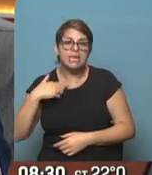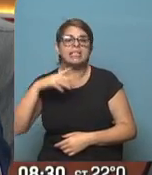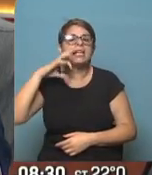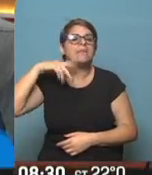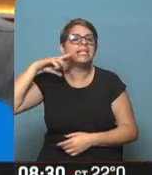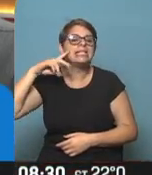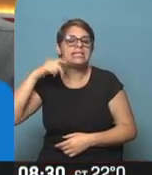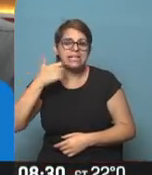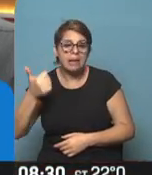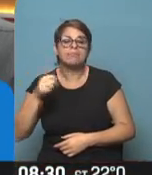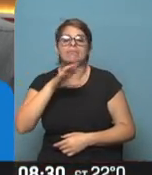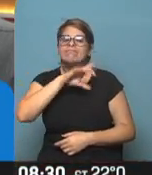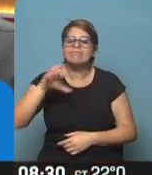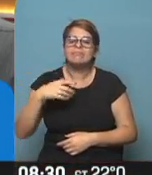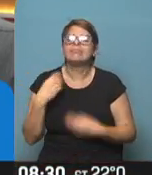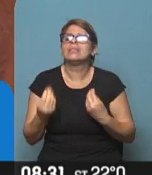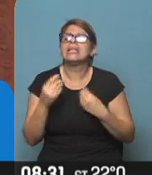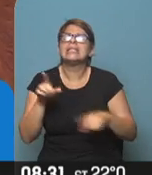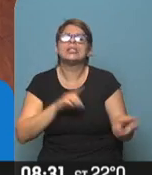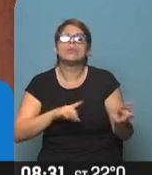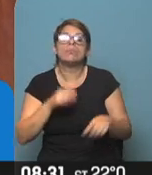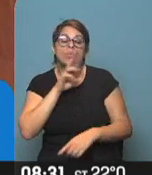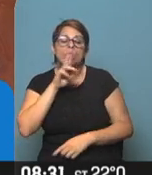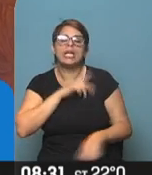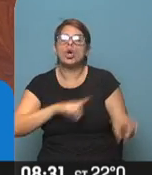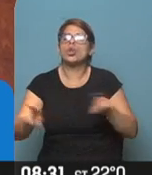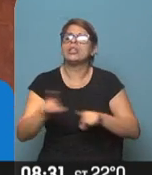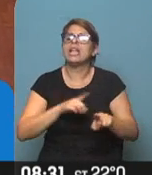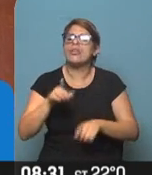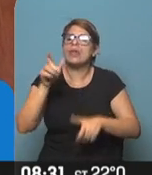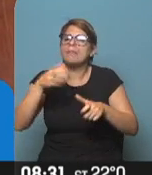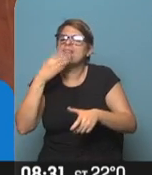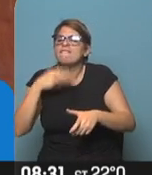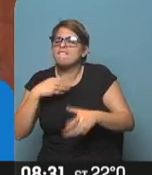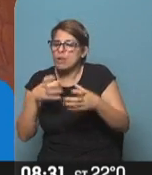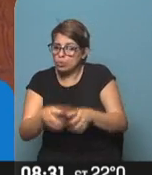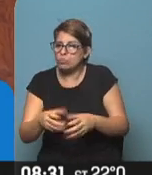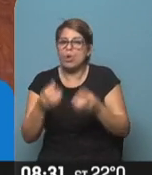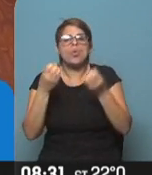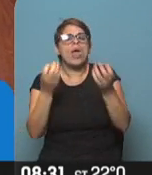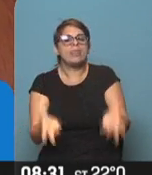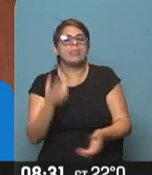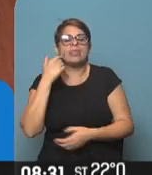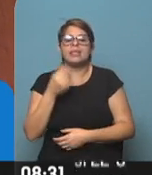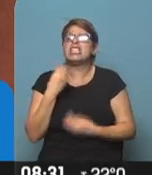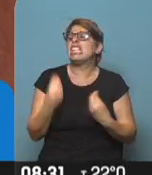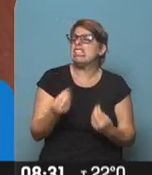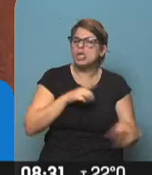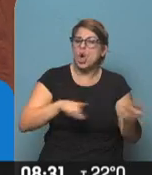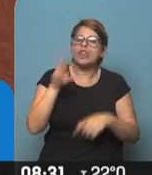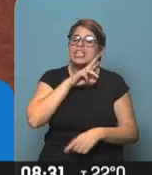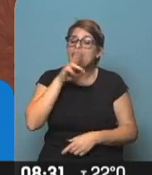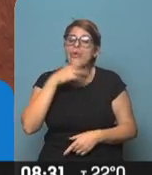hijos keys coordinadora de hinchas colega como buen día bueno la corona de hinchas es